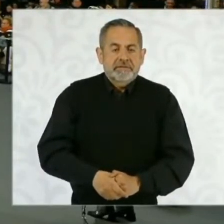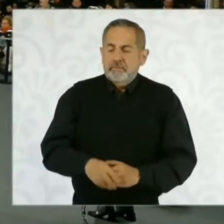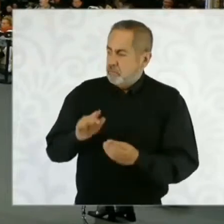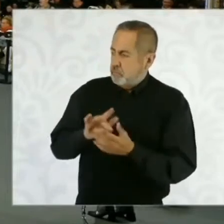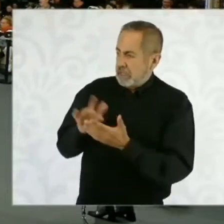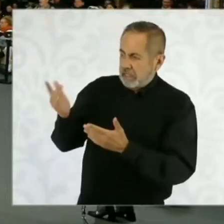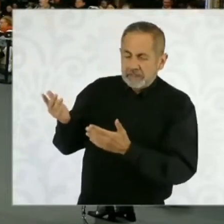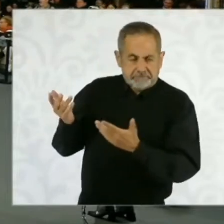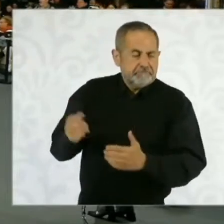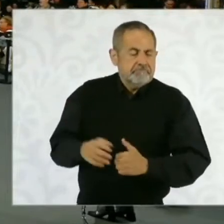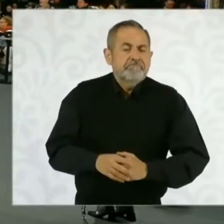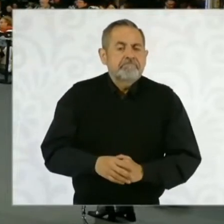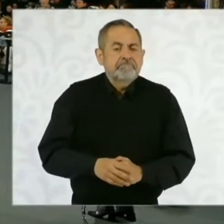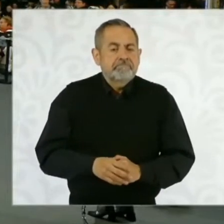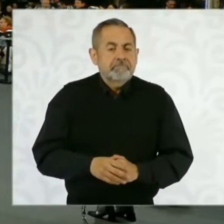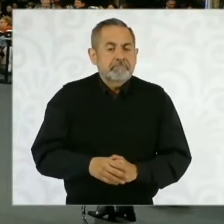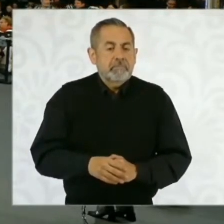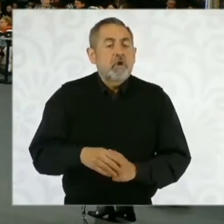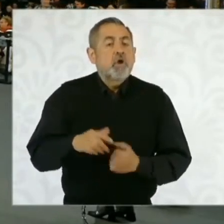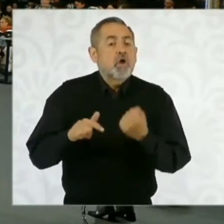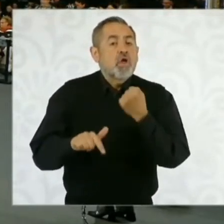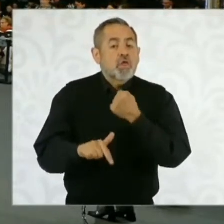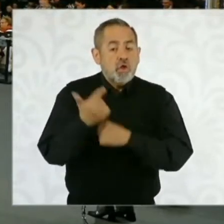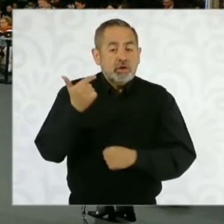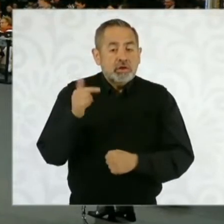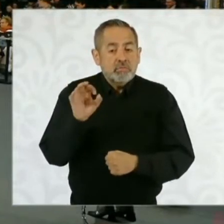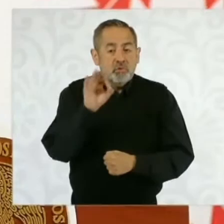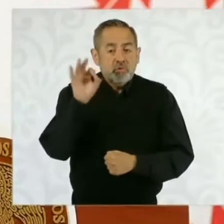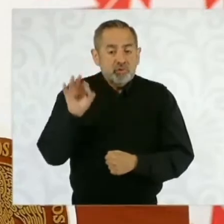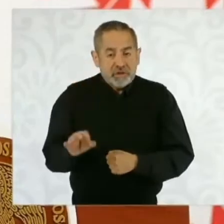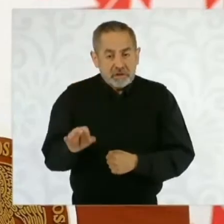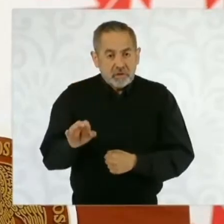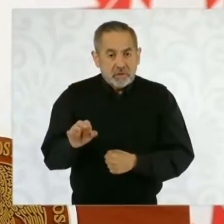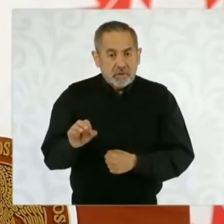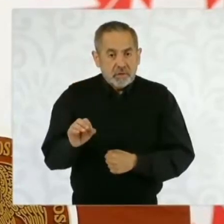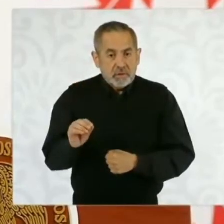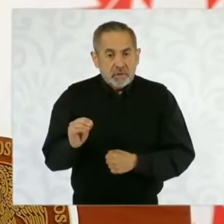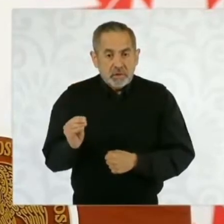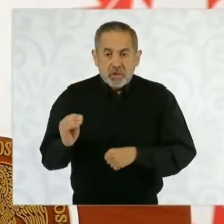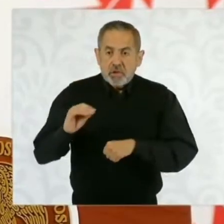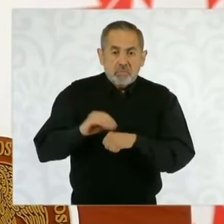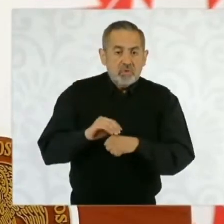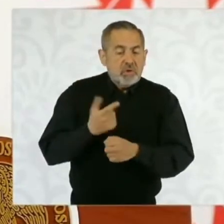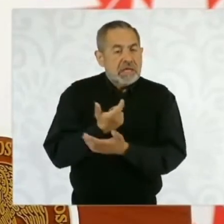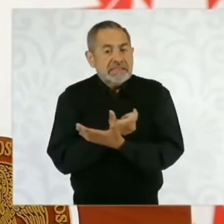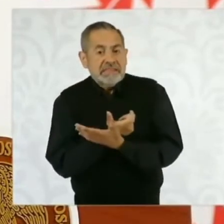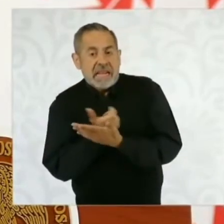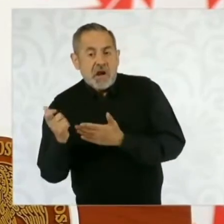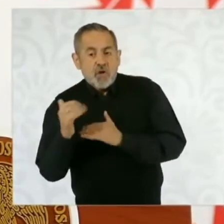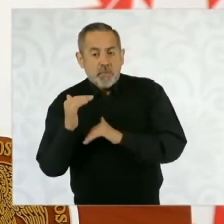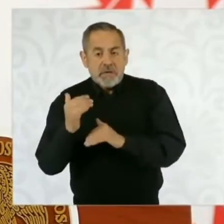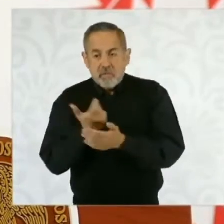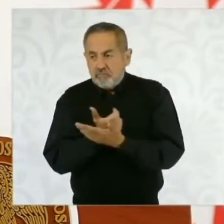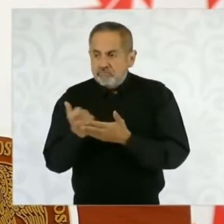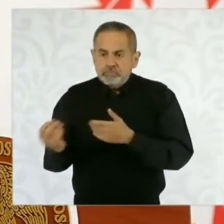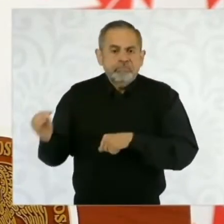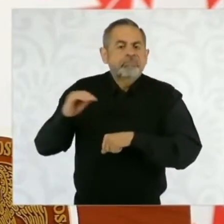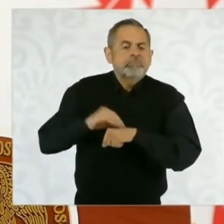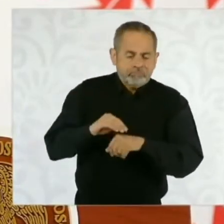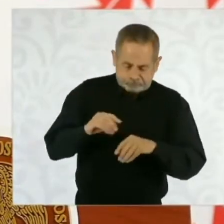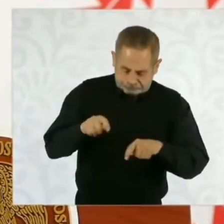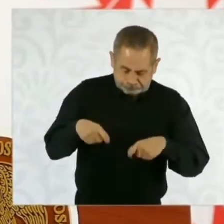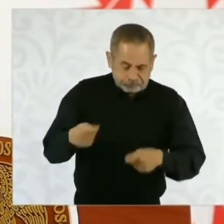Muchas gracias. Pues es 12% de incremento al salario mínimo. Le pedí